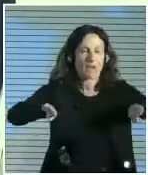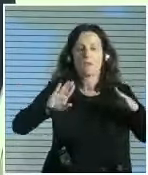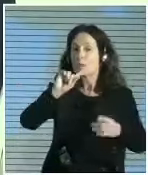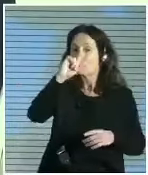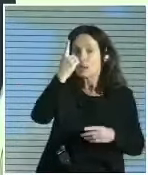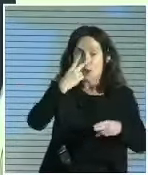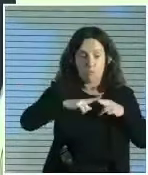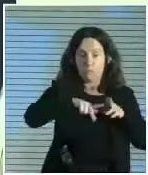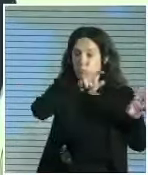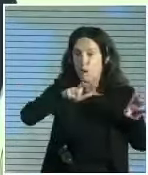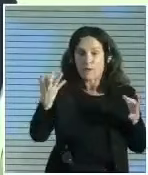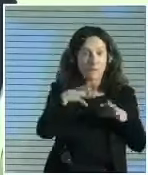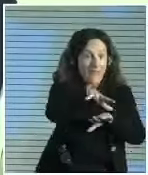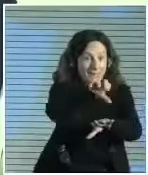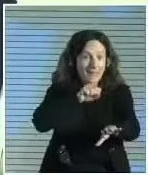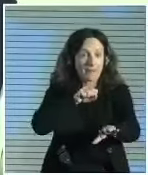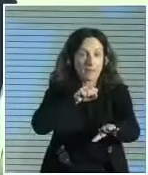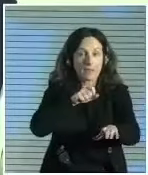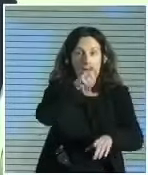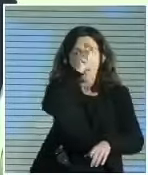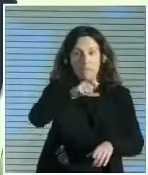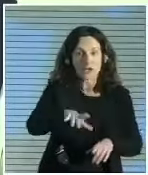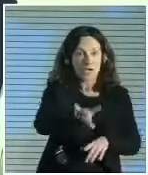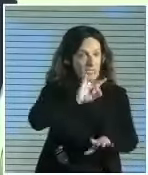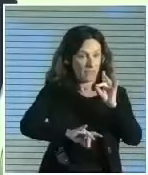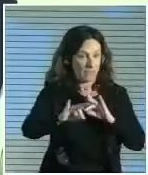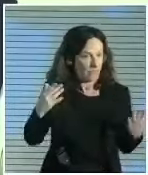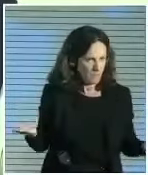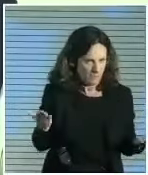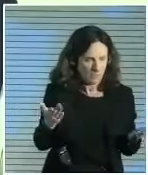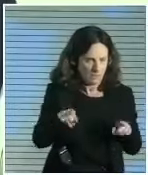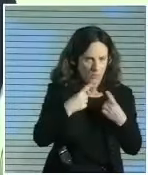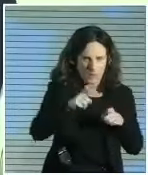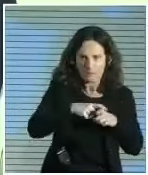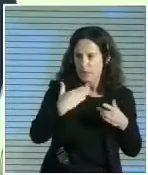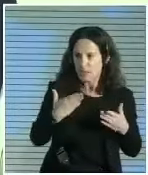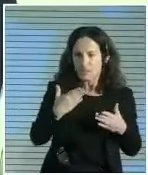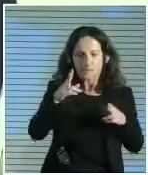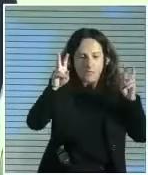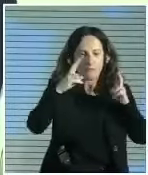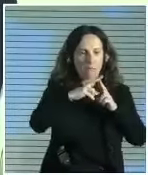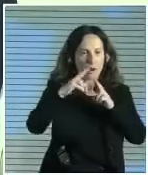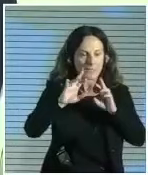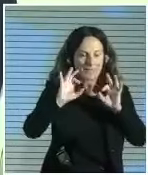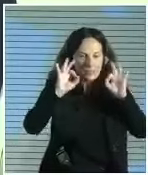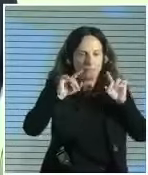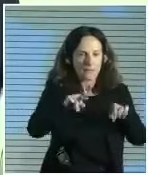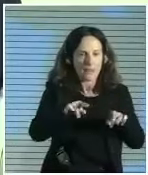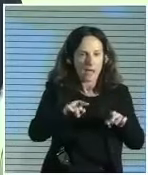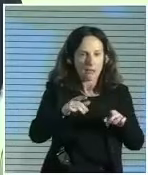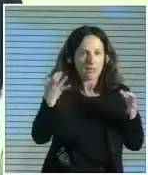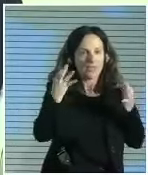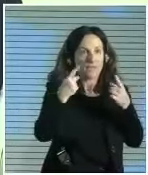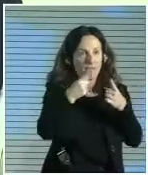de entender, los tomadores de decisión, da igual, el stakeholder que sea, ¿no? Pero en materia política específicamente, deberían de